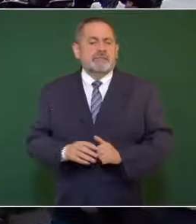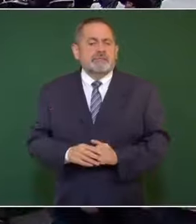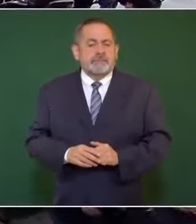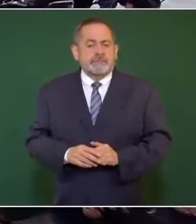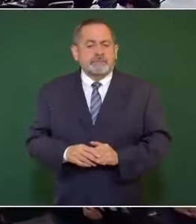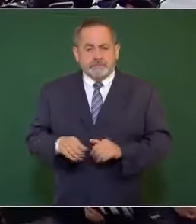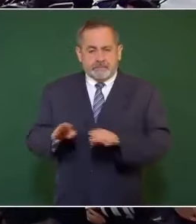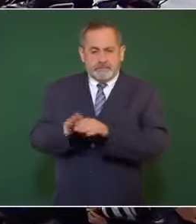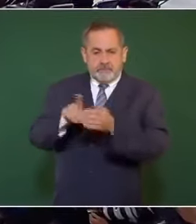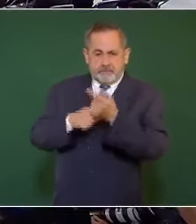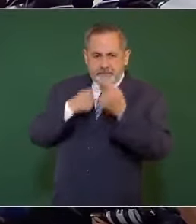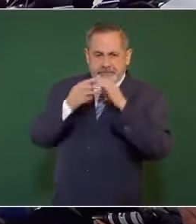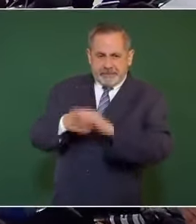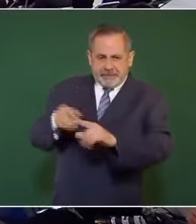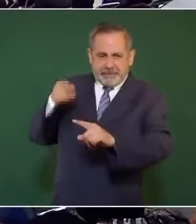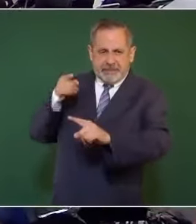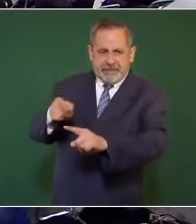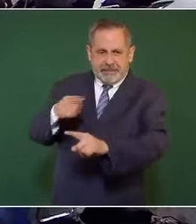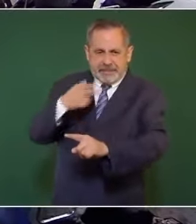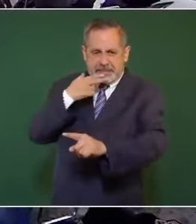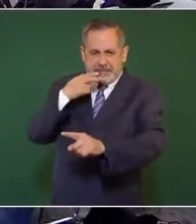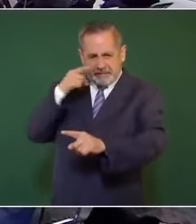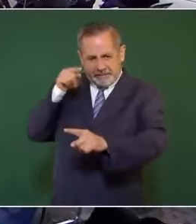que ha dejado de tener